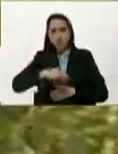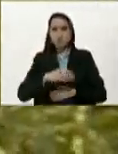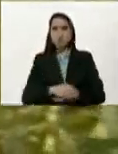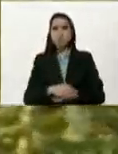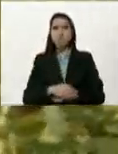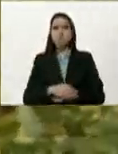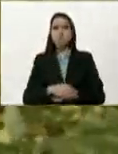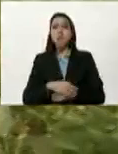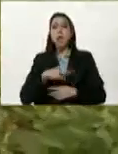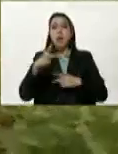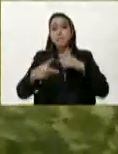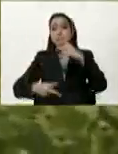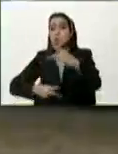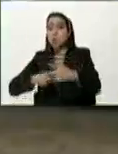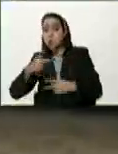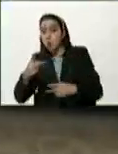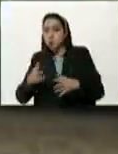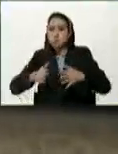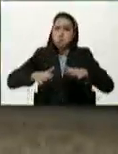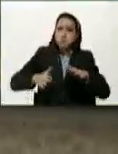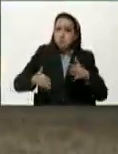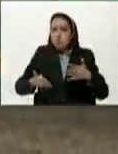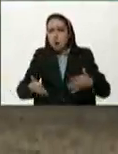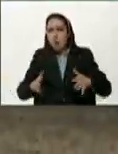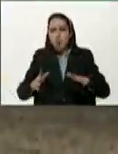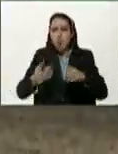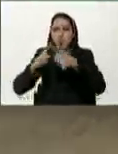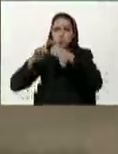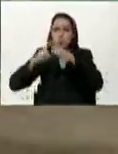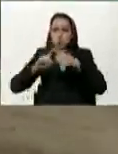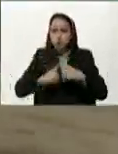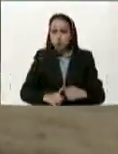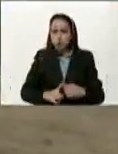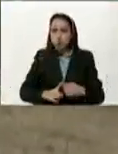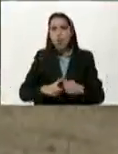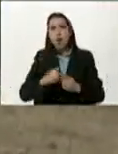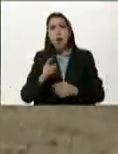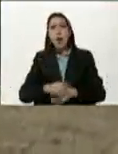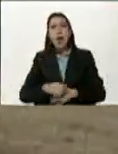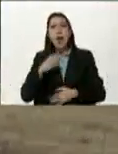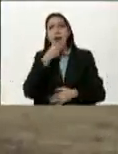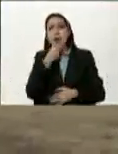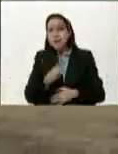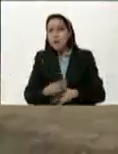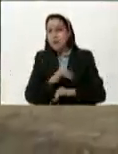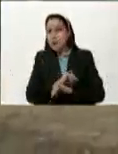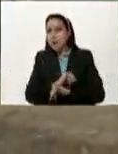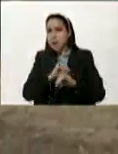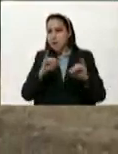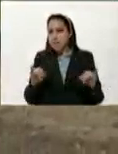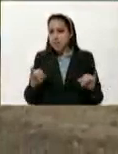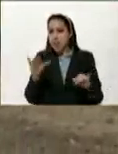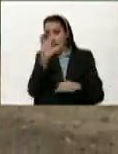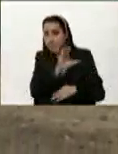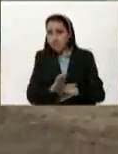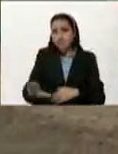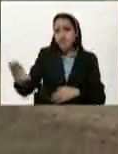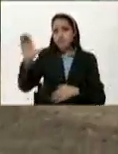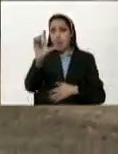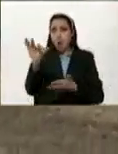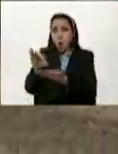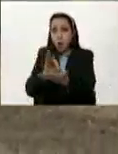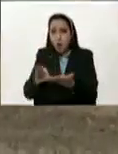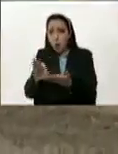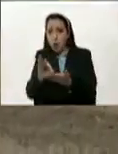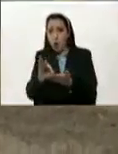producción estimada presidente al término del mes de diciembre que es cuando culmina este ciclo de cosecha de este rubro